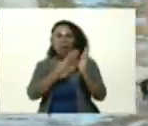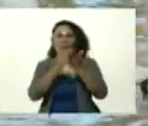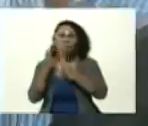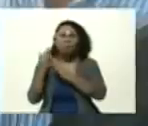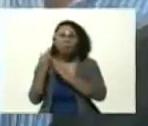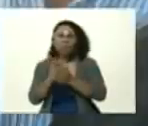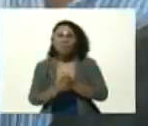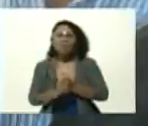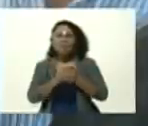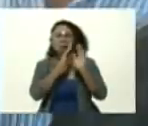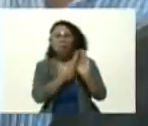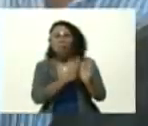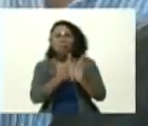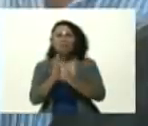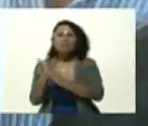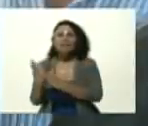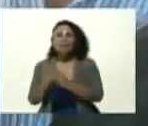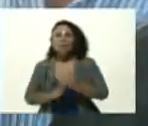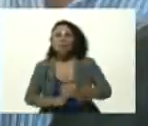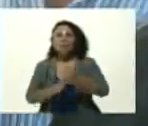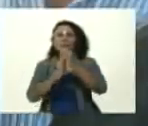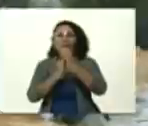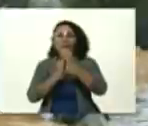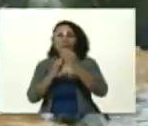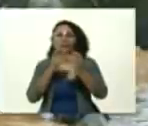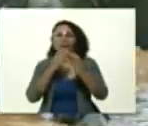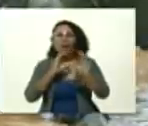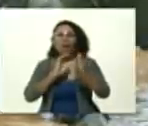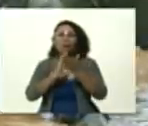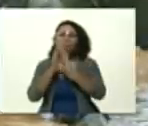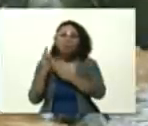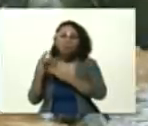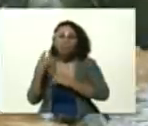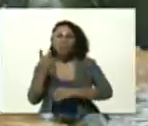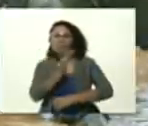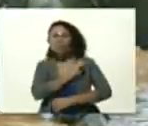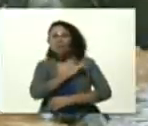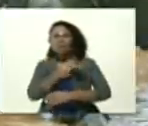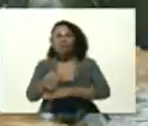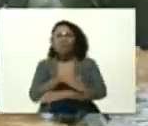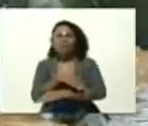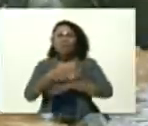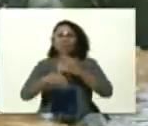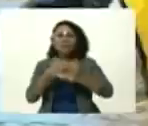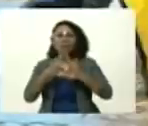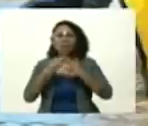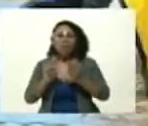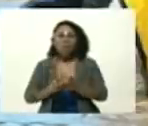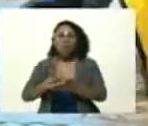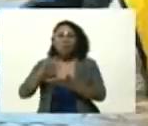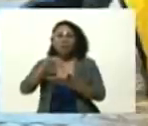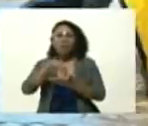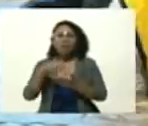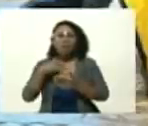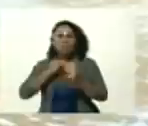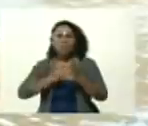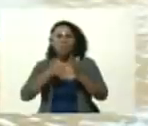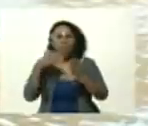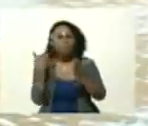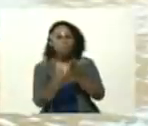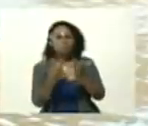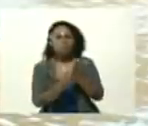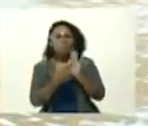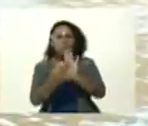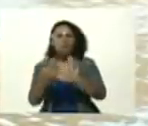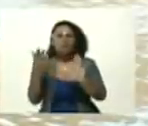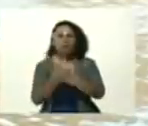comunidades organizadas, nuestros líderes de comunidad, nuestros jefes de calle, haciendo todos los levantamientos, verificando sobre todo el estado